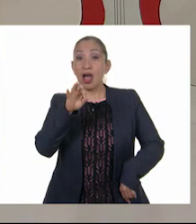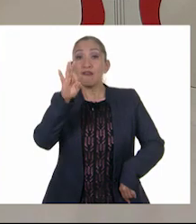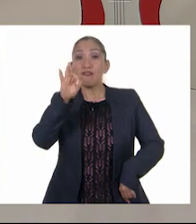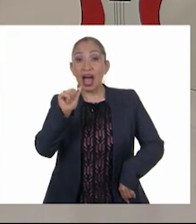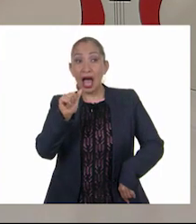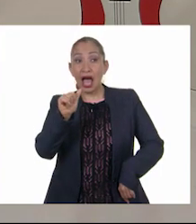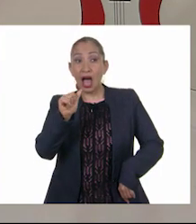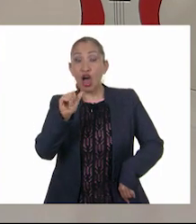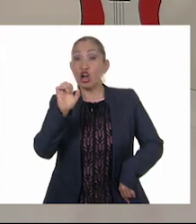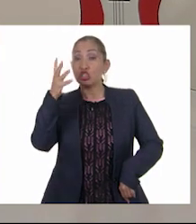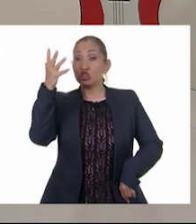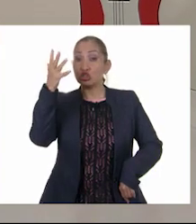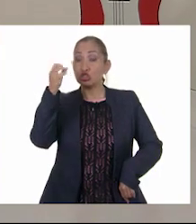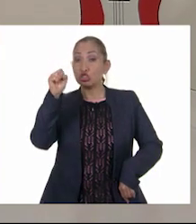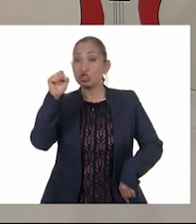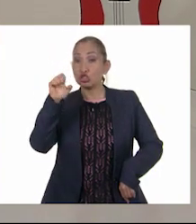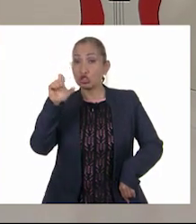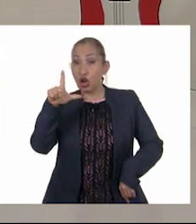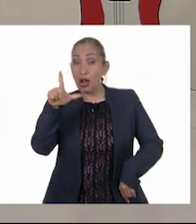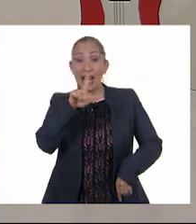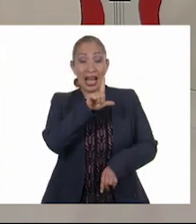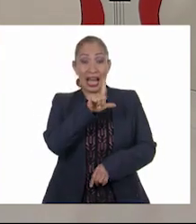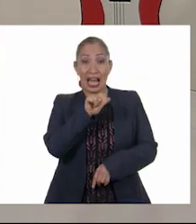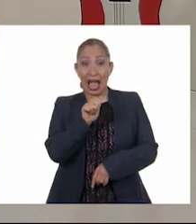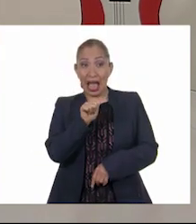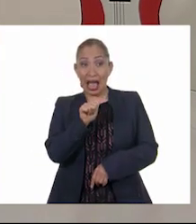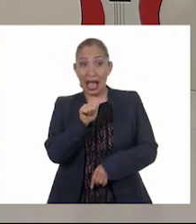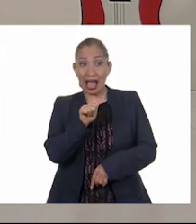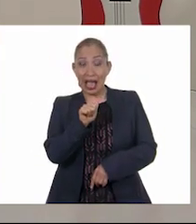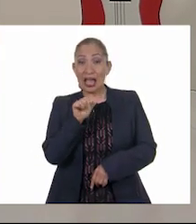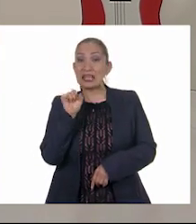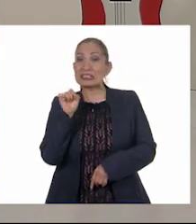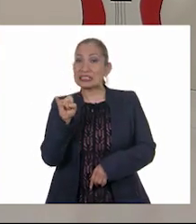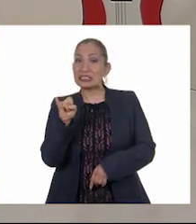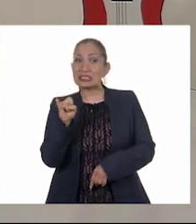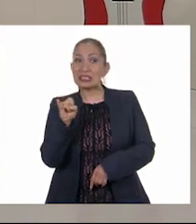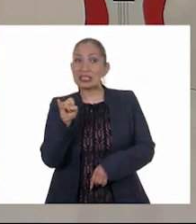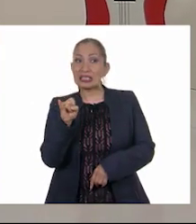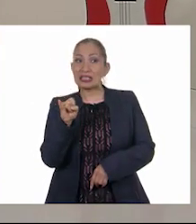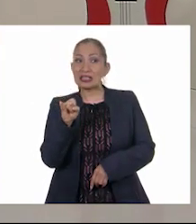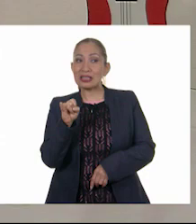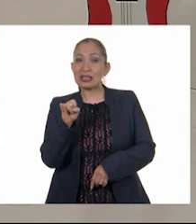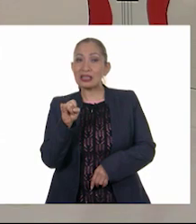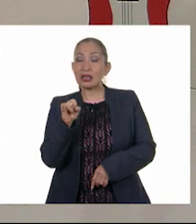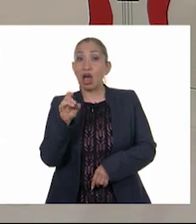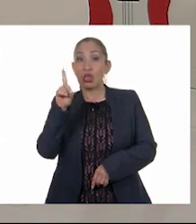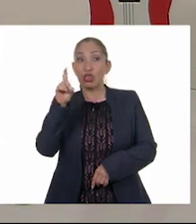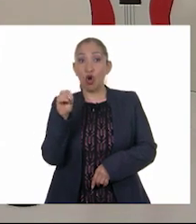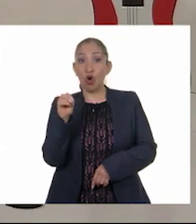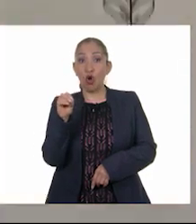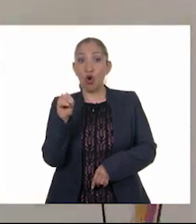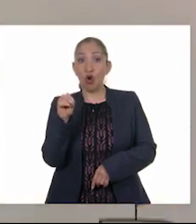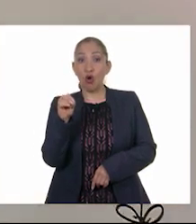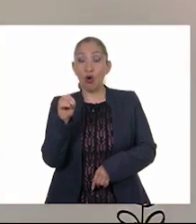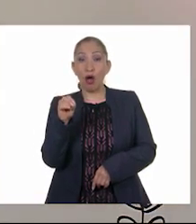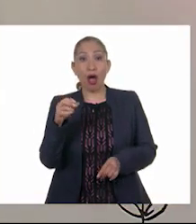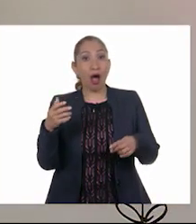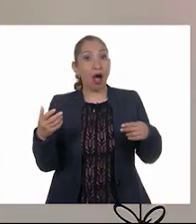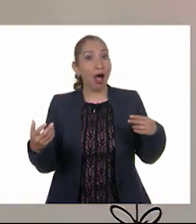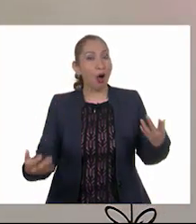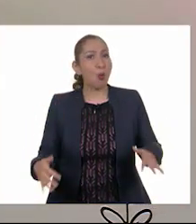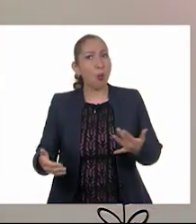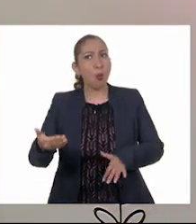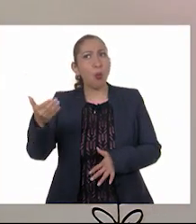fa, esto sería sol, esto sería la, esto sería sirena y esto sería do.